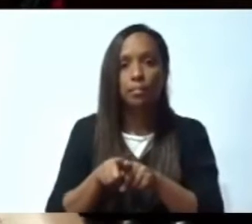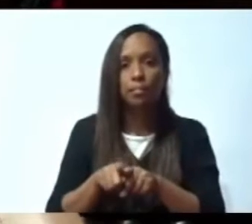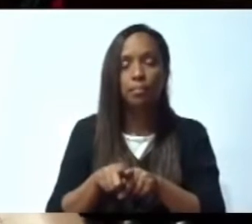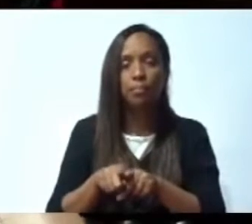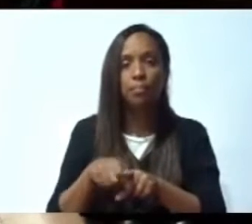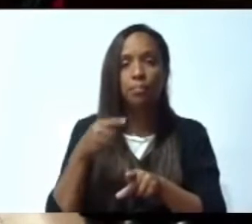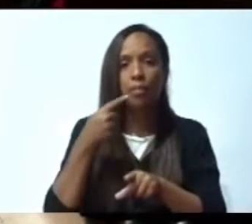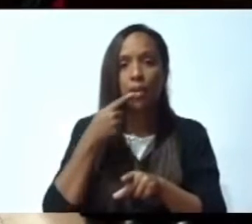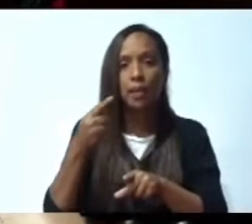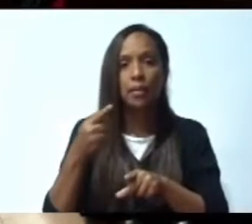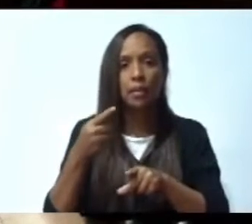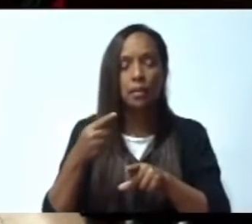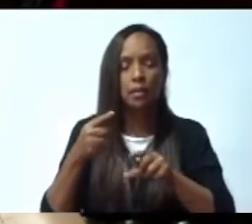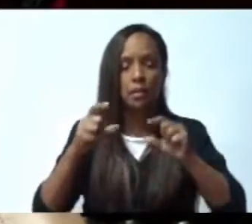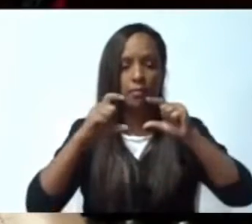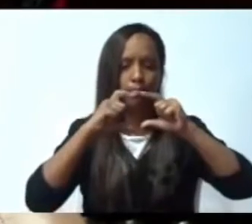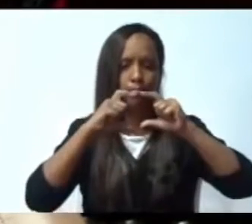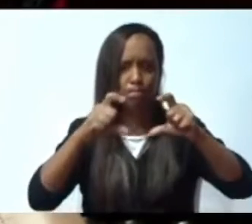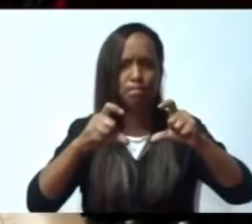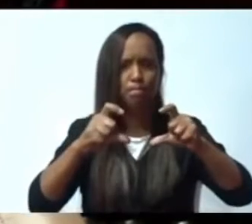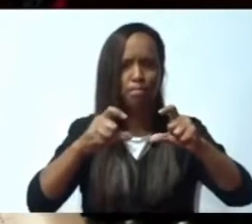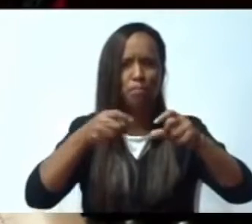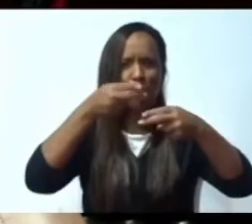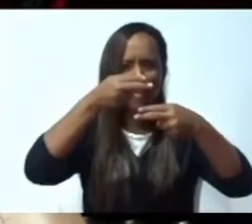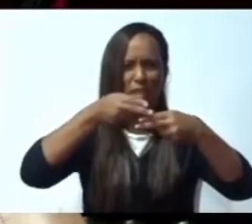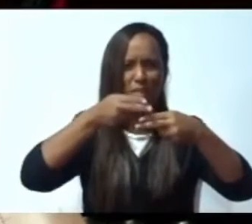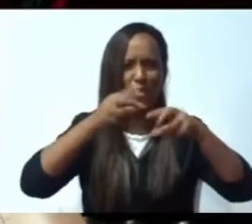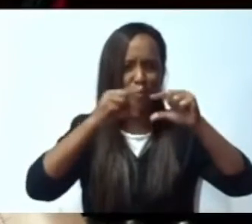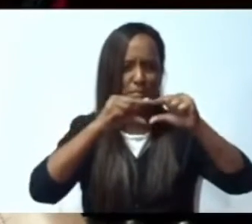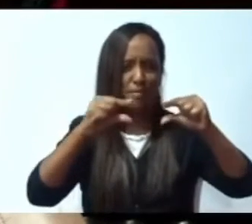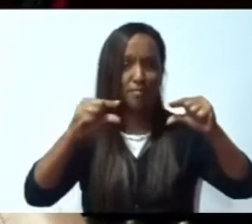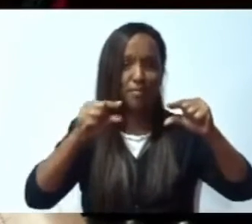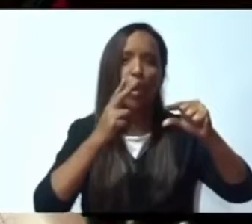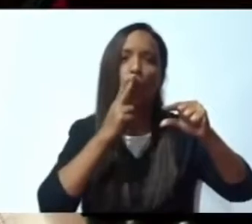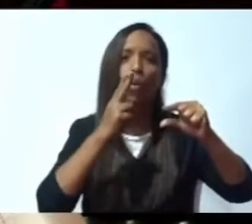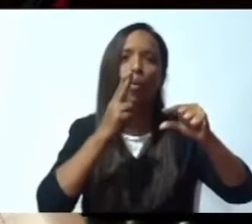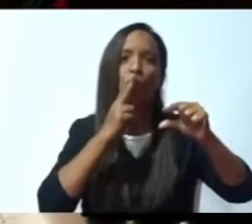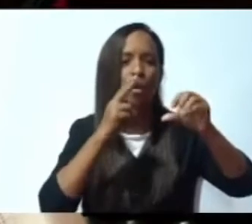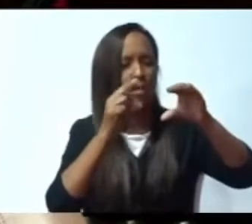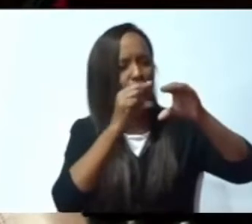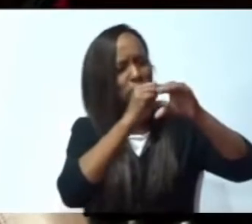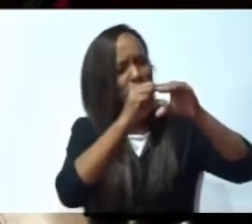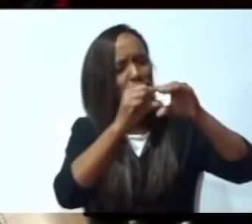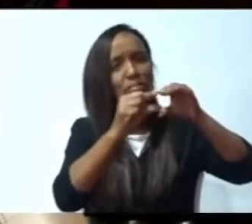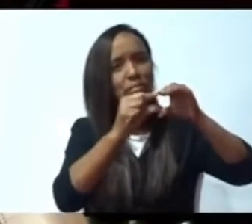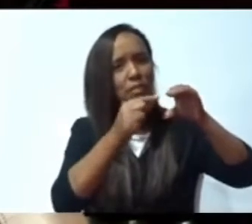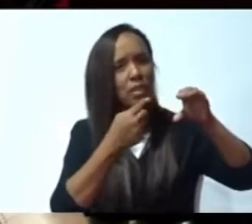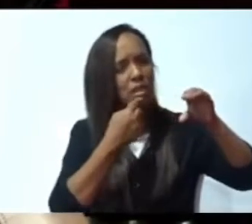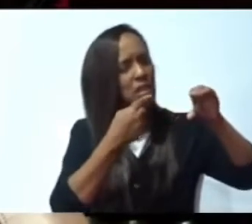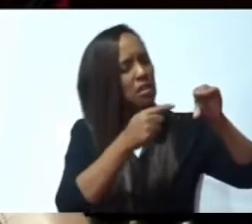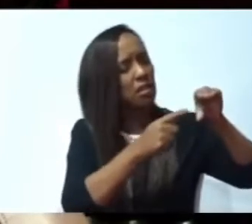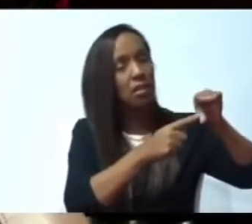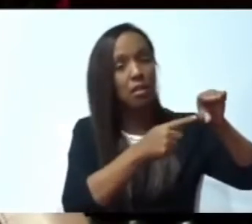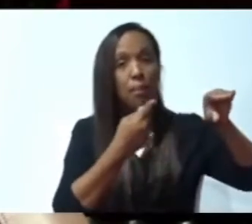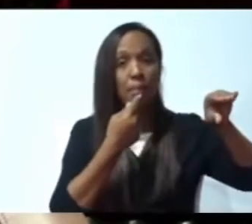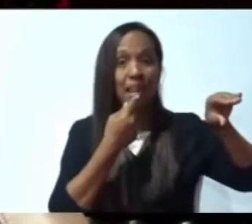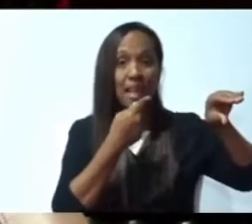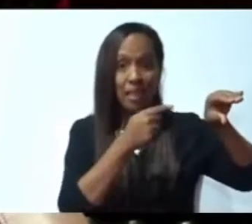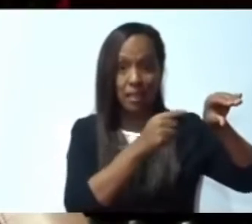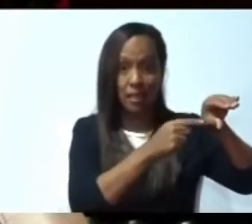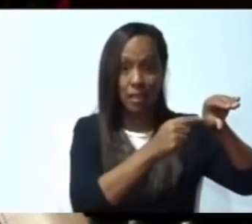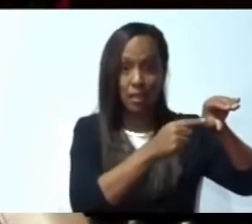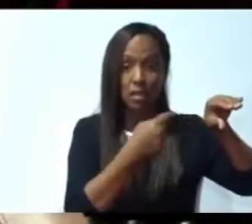de carácter obligatorio se dirá que este proyecto está libre, se dice, este producto no es libre de